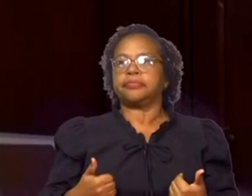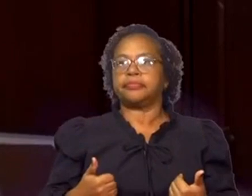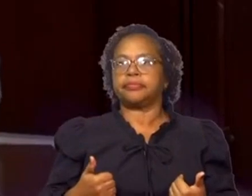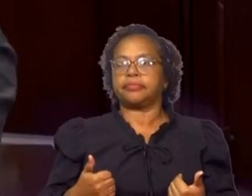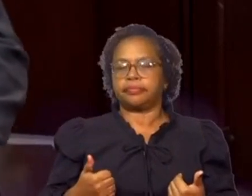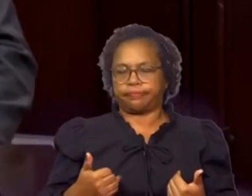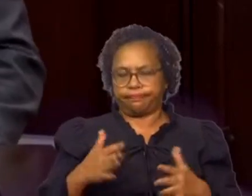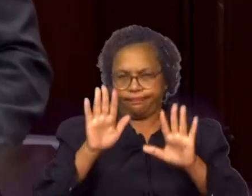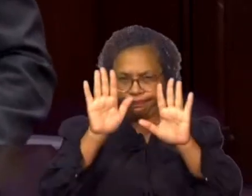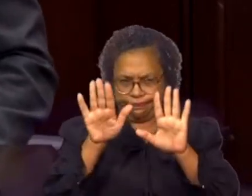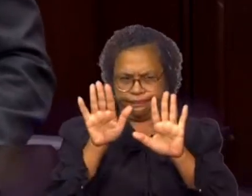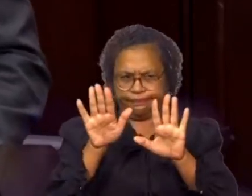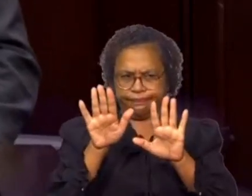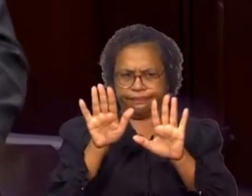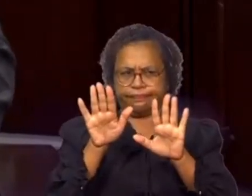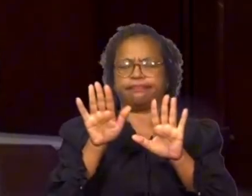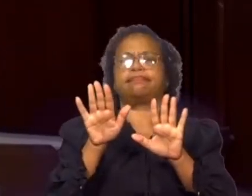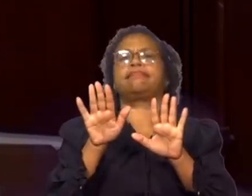Miren, colegas,